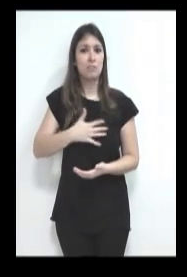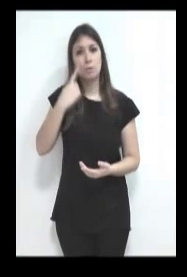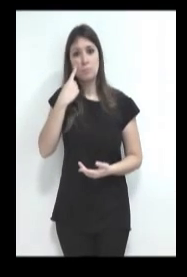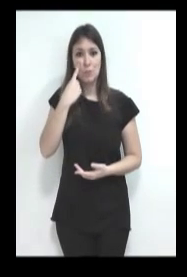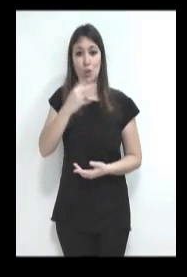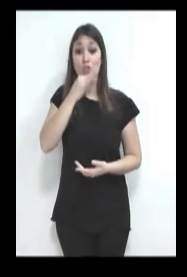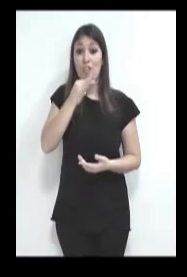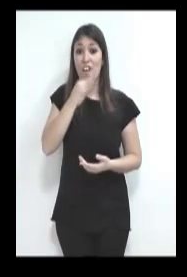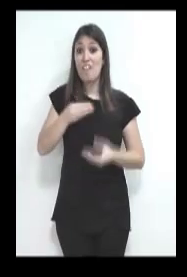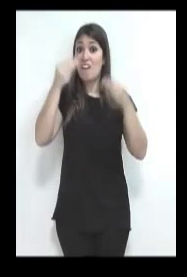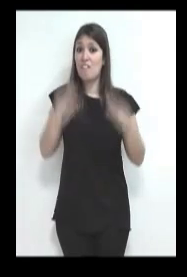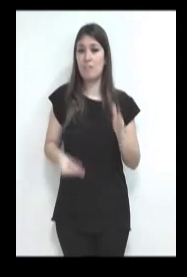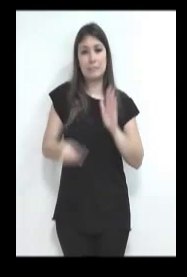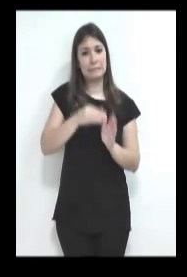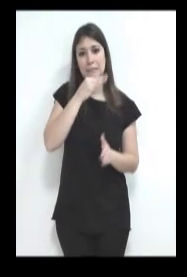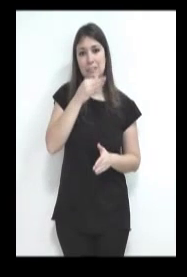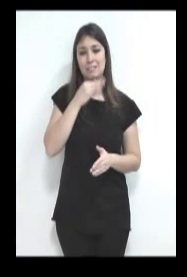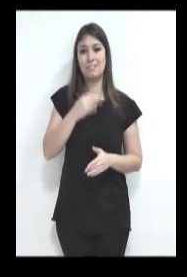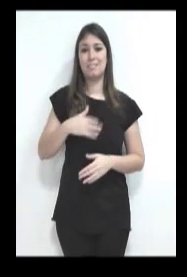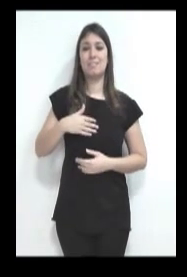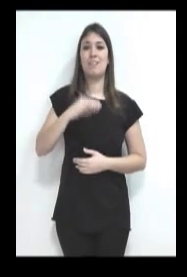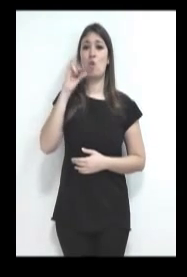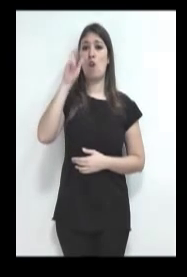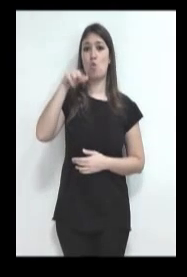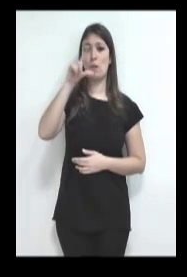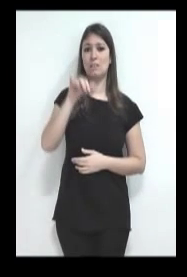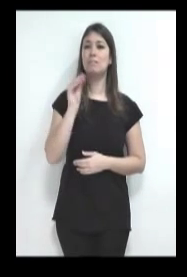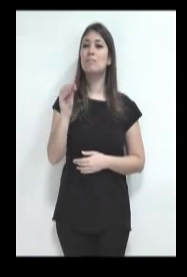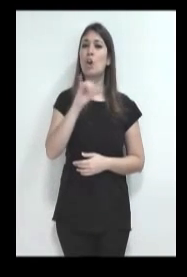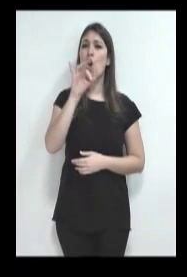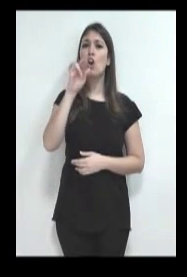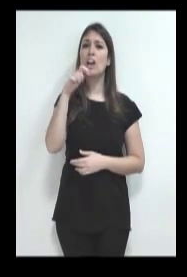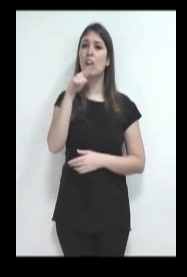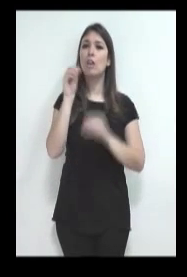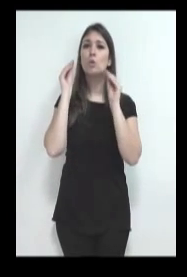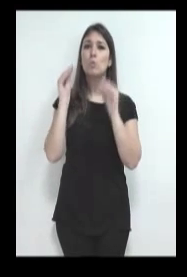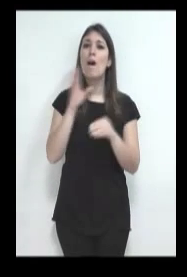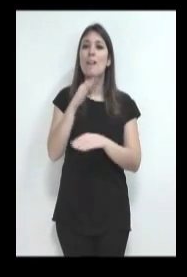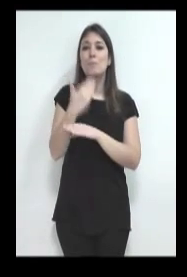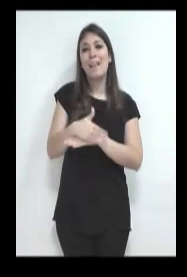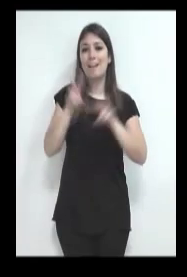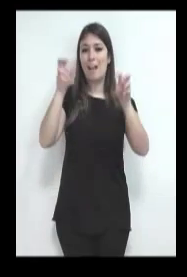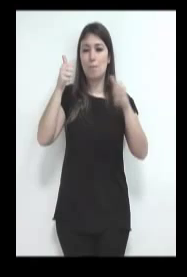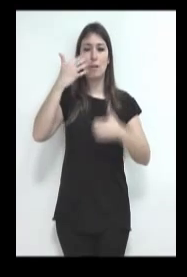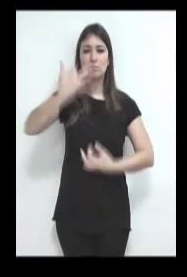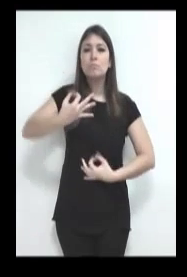pendiente todavía de incorporar. ¿Cómo lo veis, Jorge, desde el ámbito tercera calle. Sí,